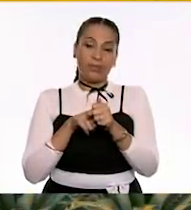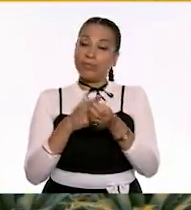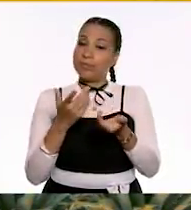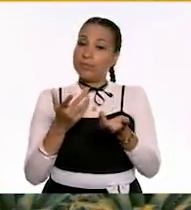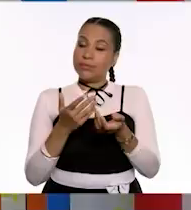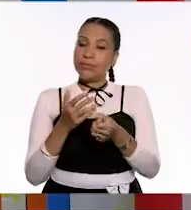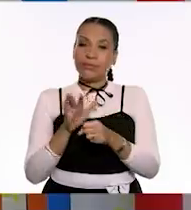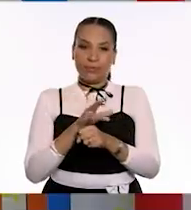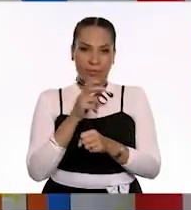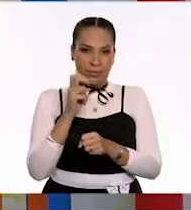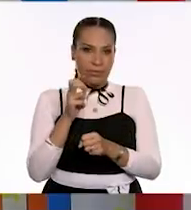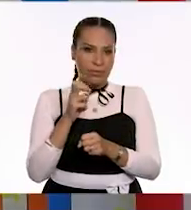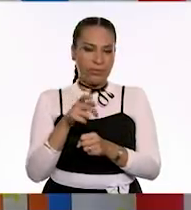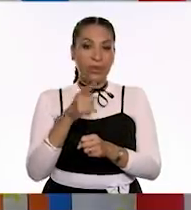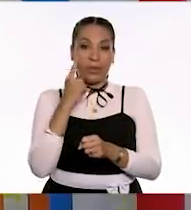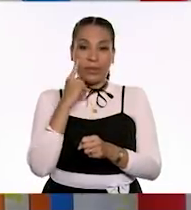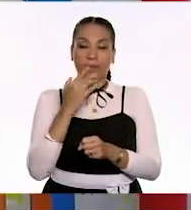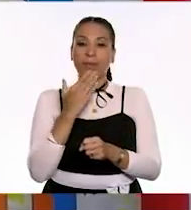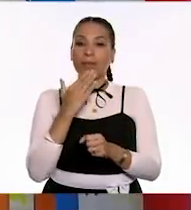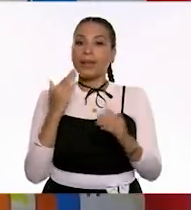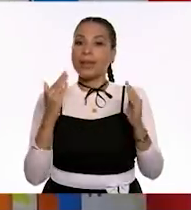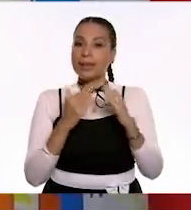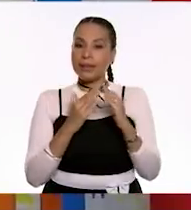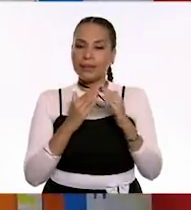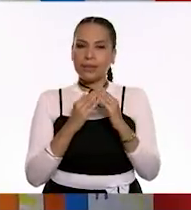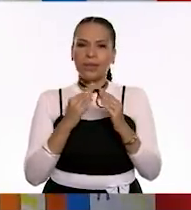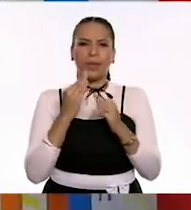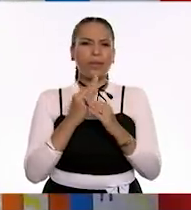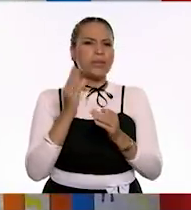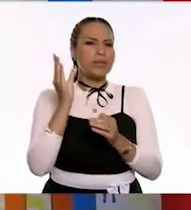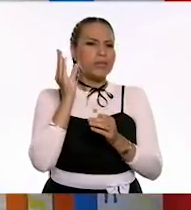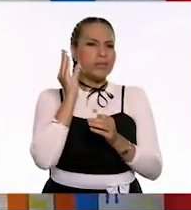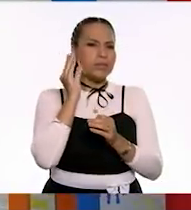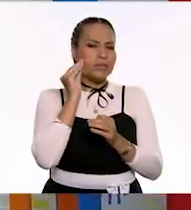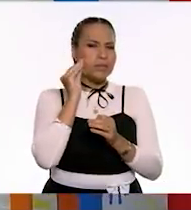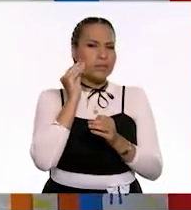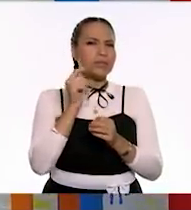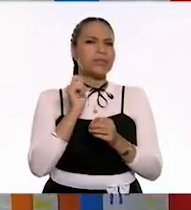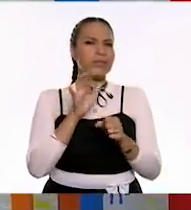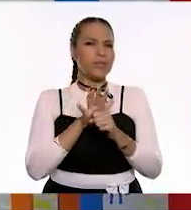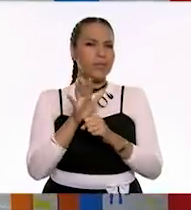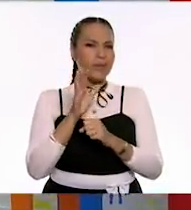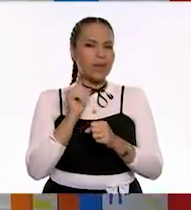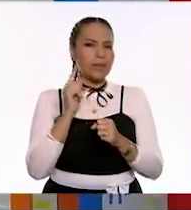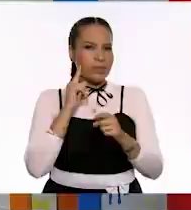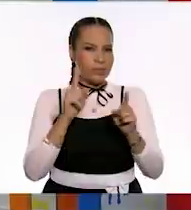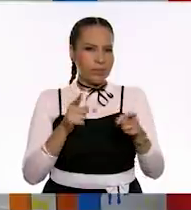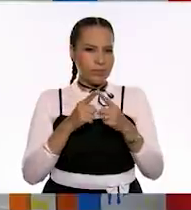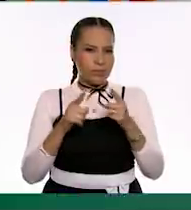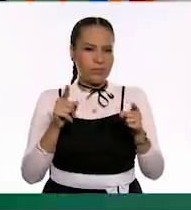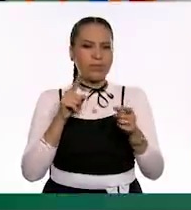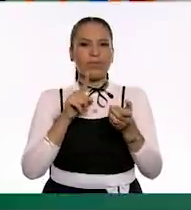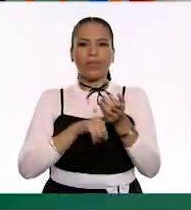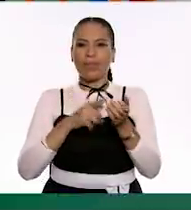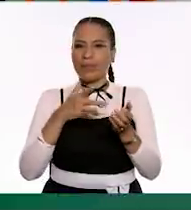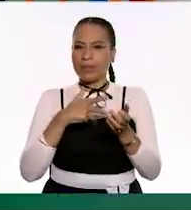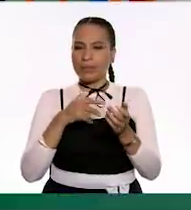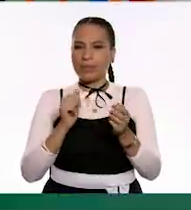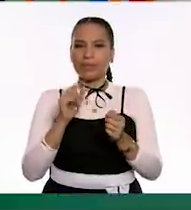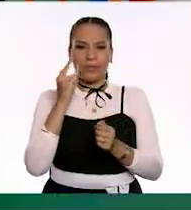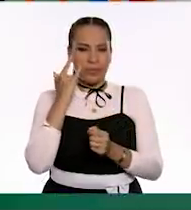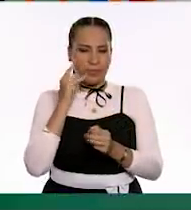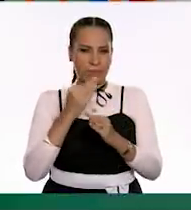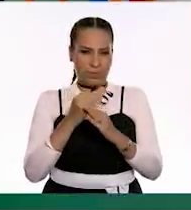Oh, entonces, fíjense bien allá en casita. Vamos a escuchar la siguiente melodía que nos va a tocar Gustavo, el